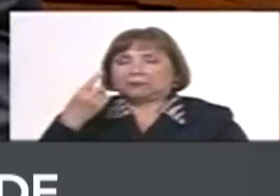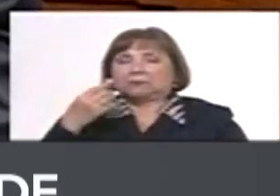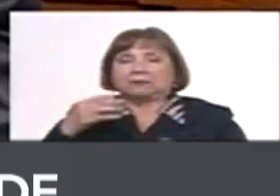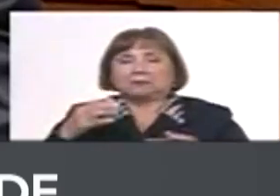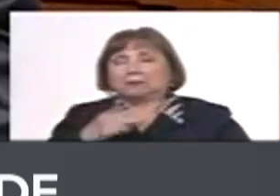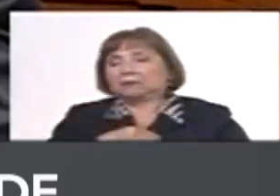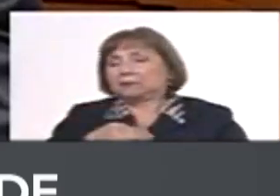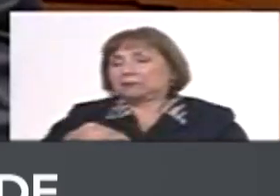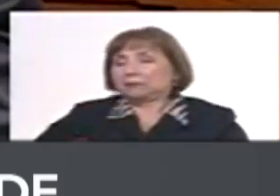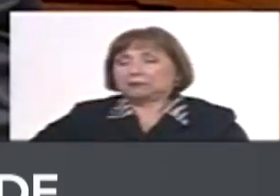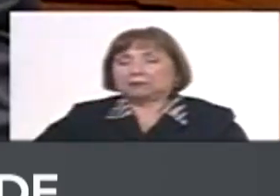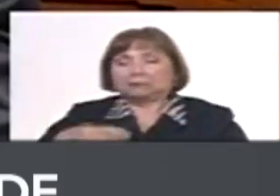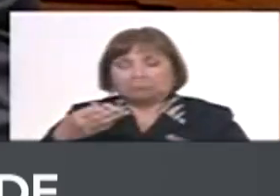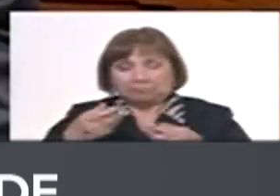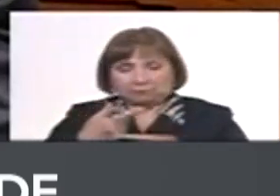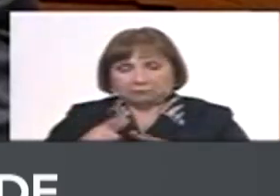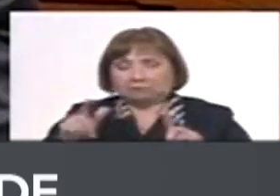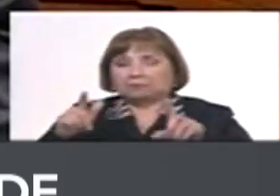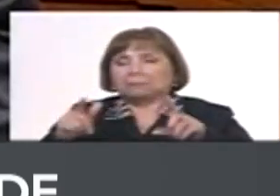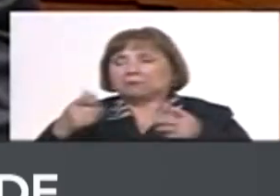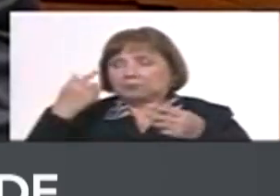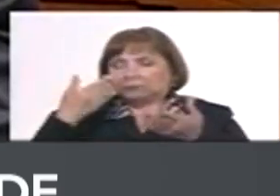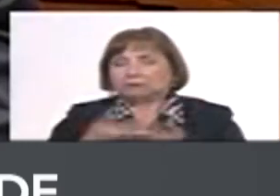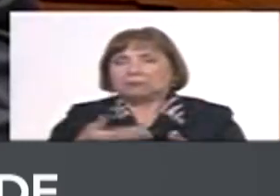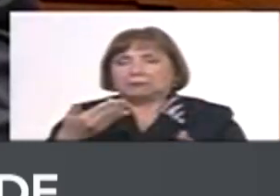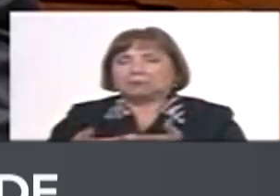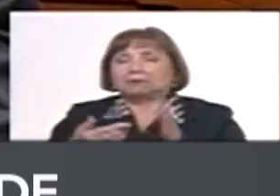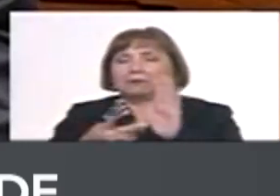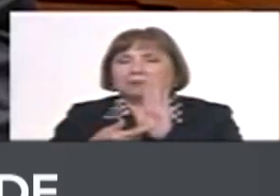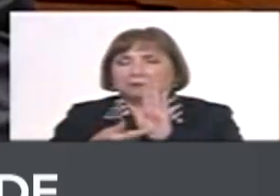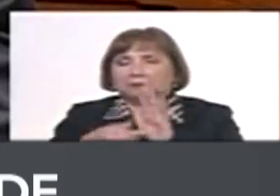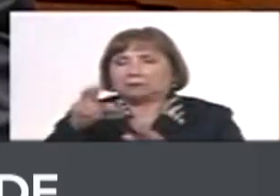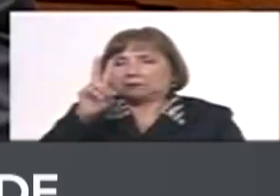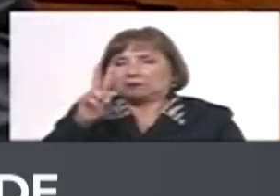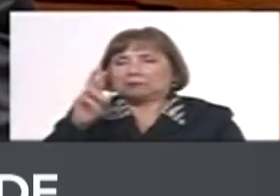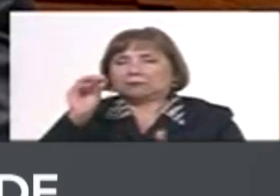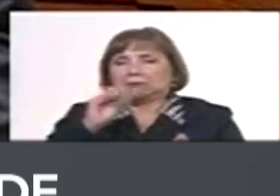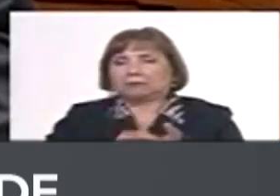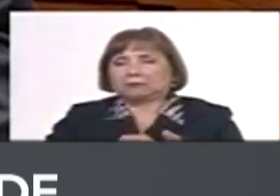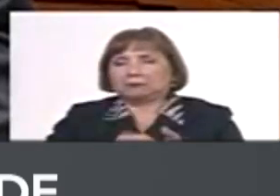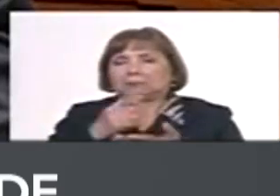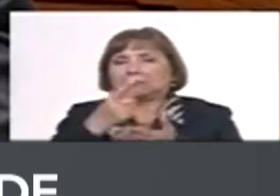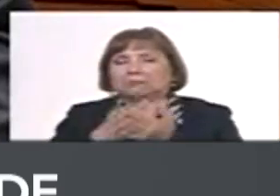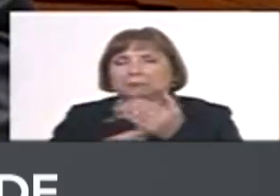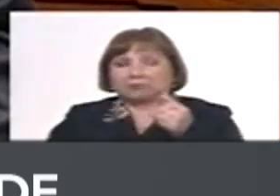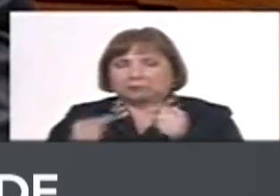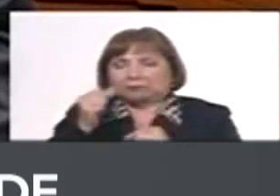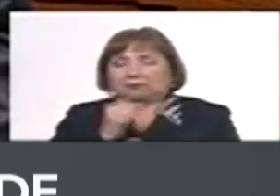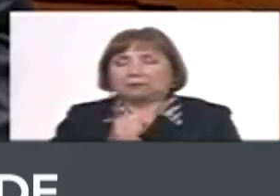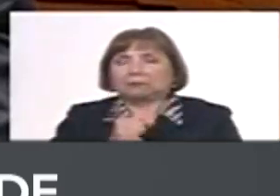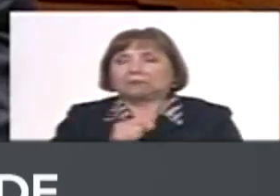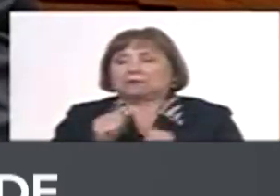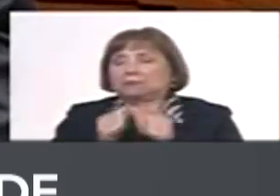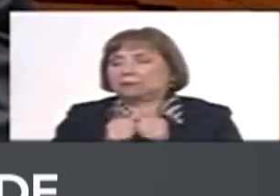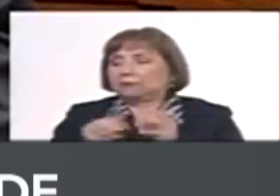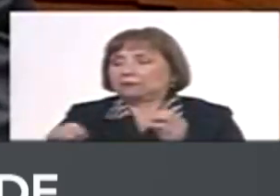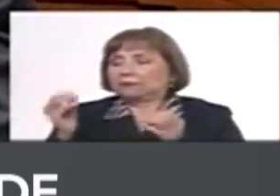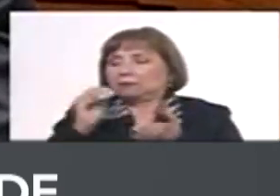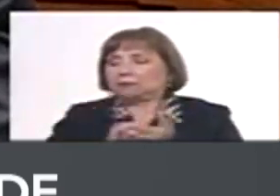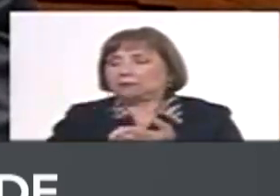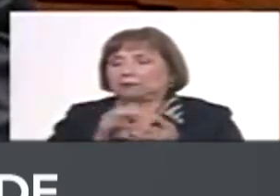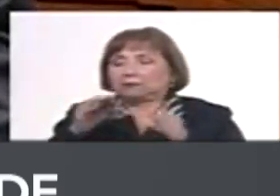el Ejecutivo está facultado para presentar dos o más cuestiones de confianza,